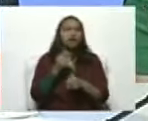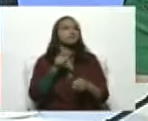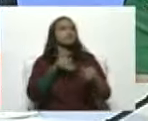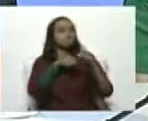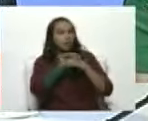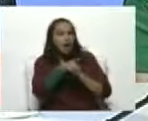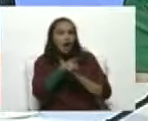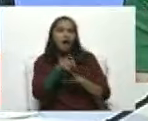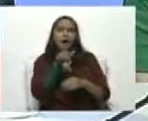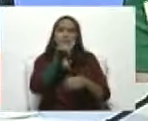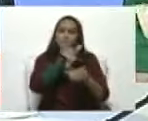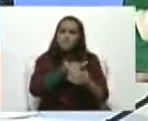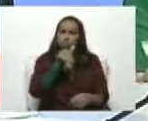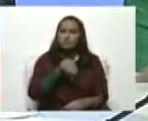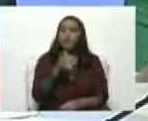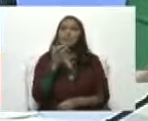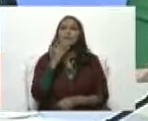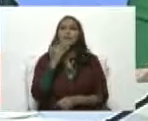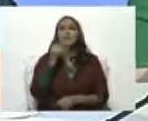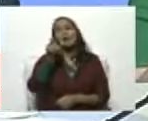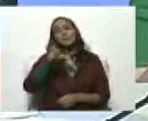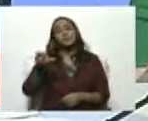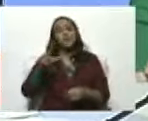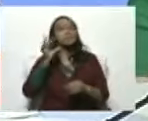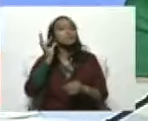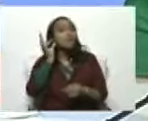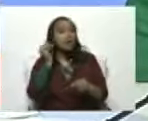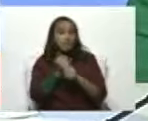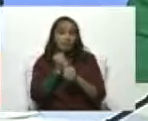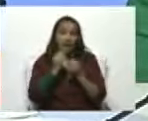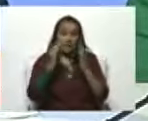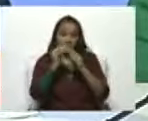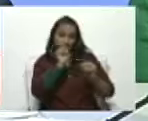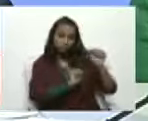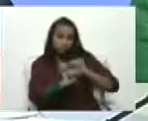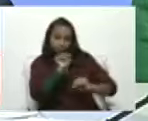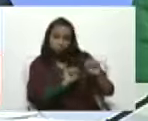vota la ama de casa, así como los testigos.